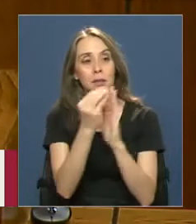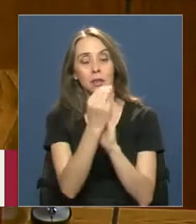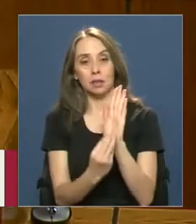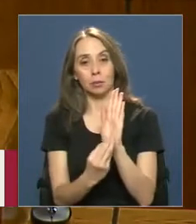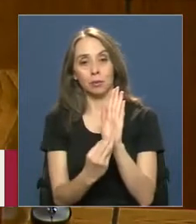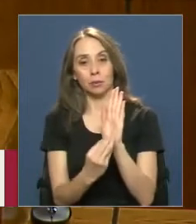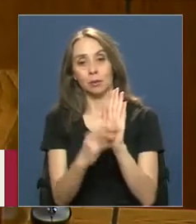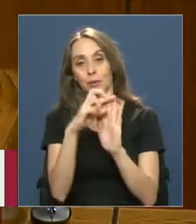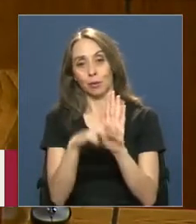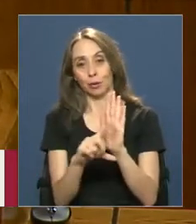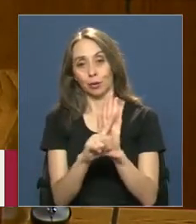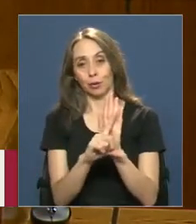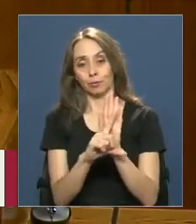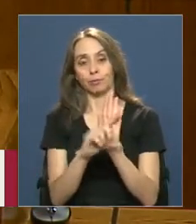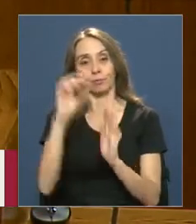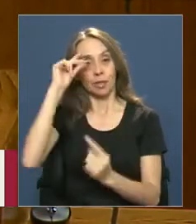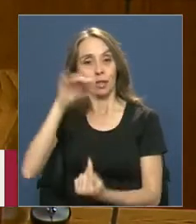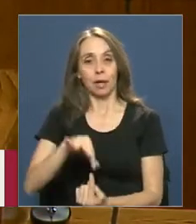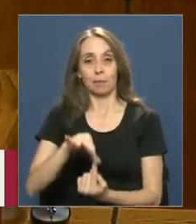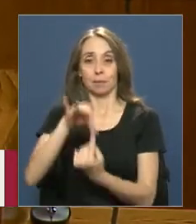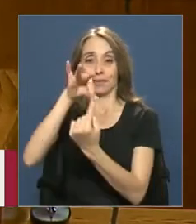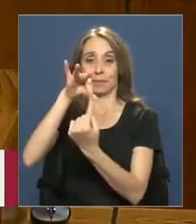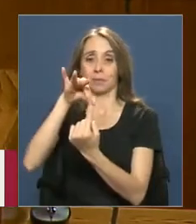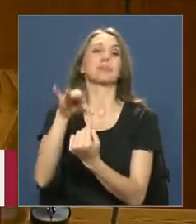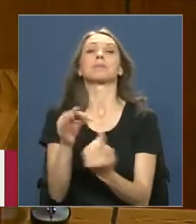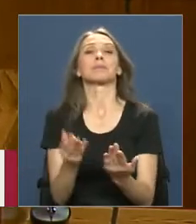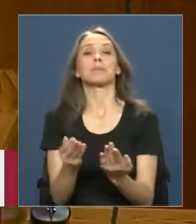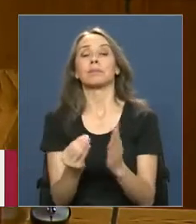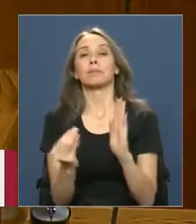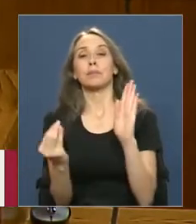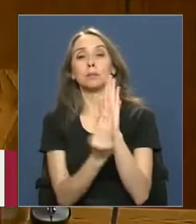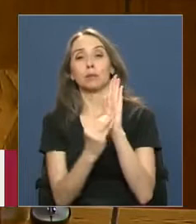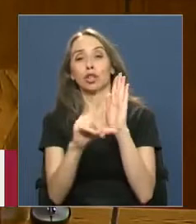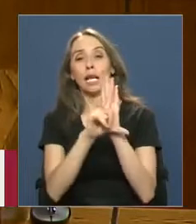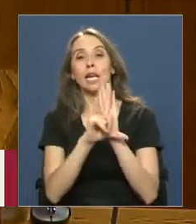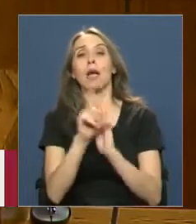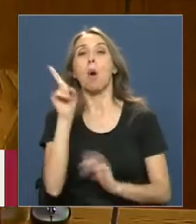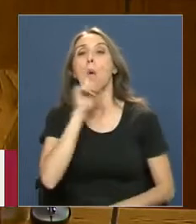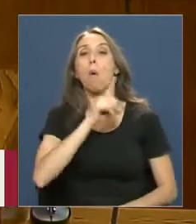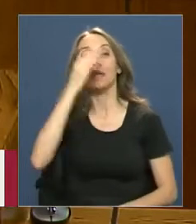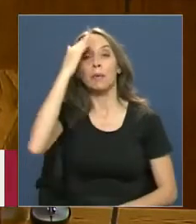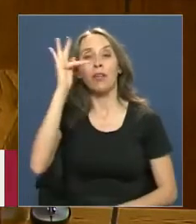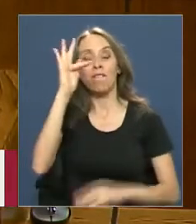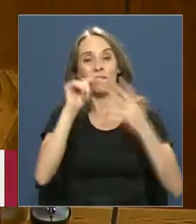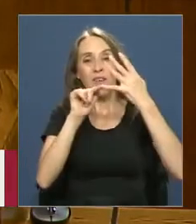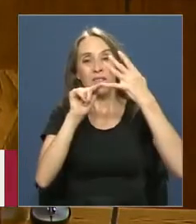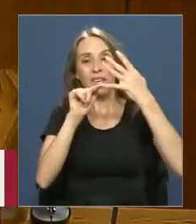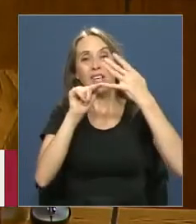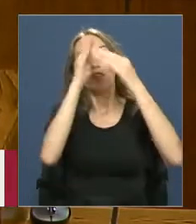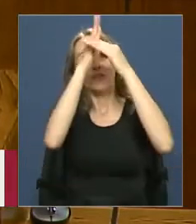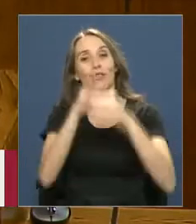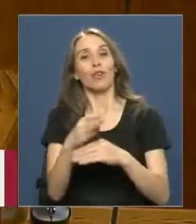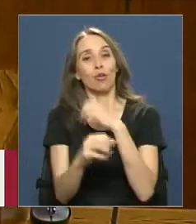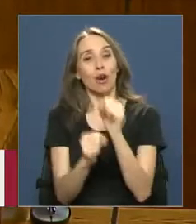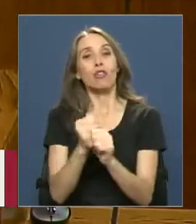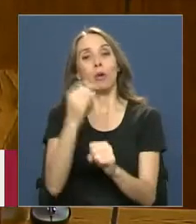fundamentales. La idea central del proyecto consiste en declarar el último día de febrero de cada año